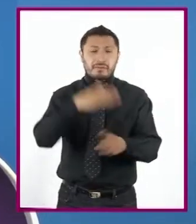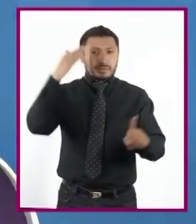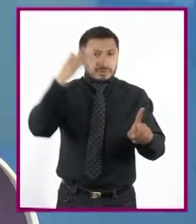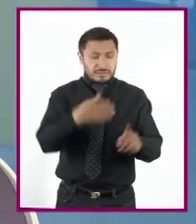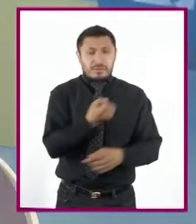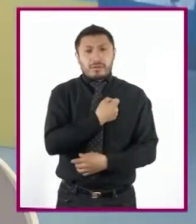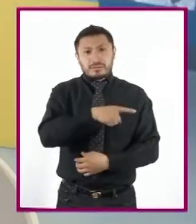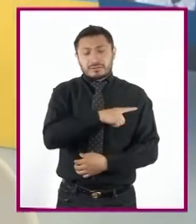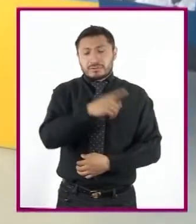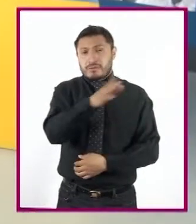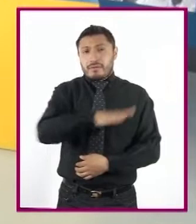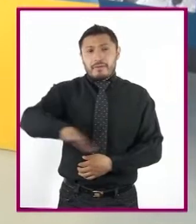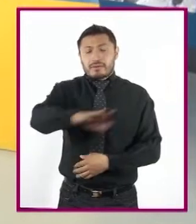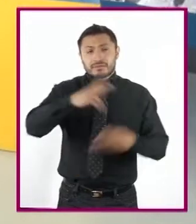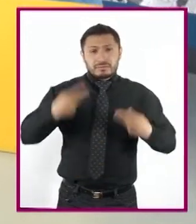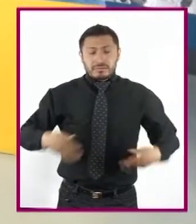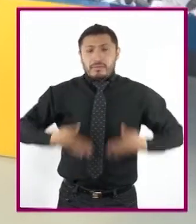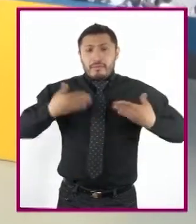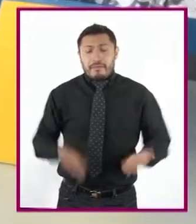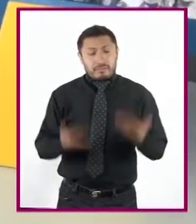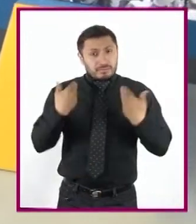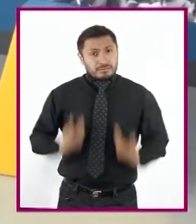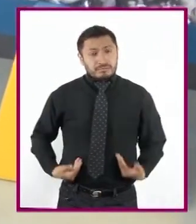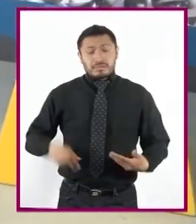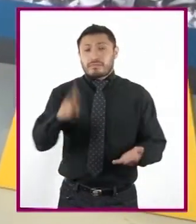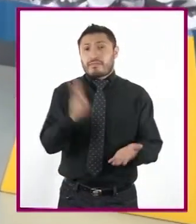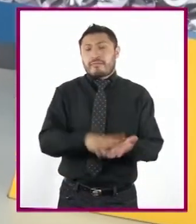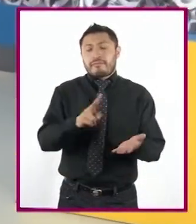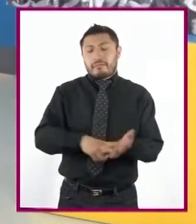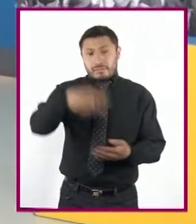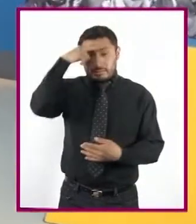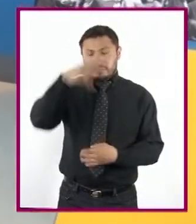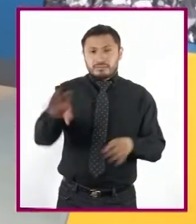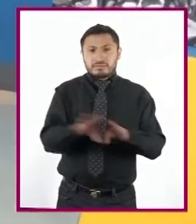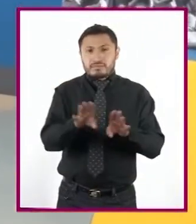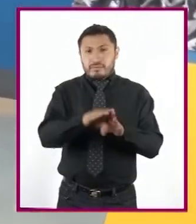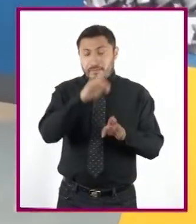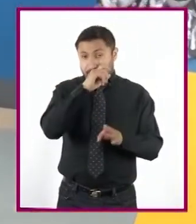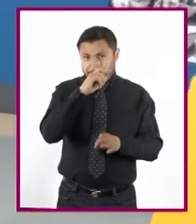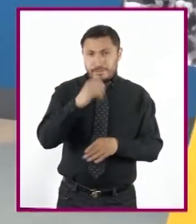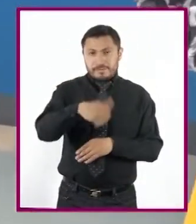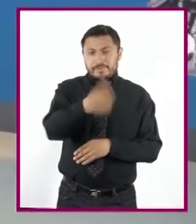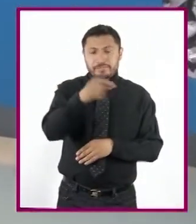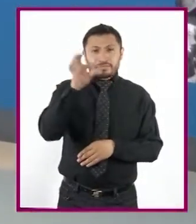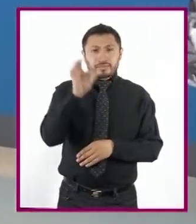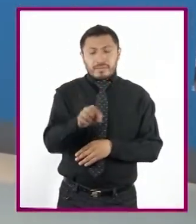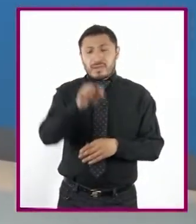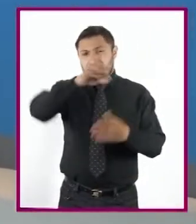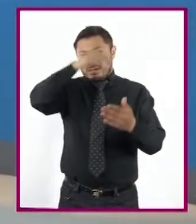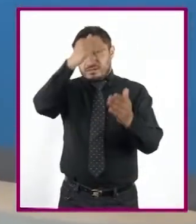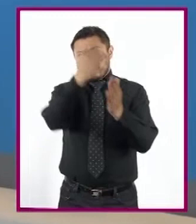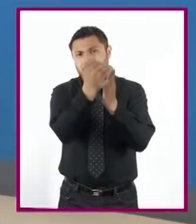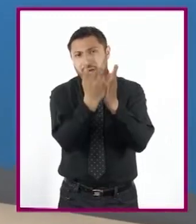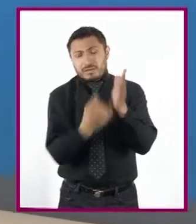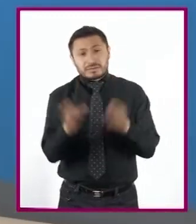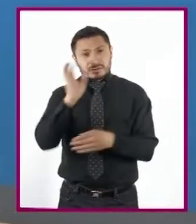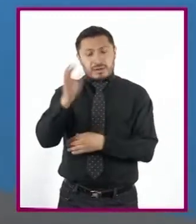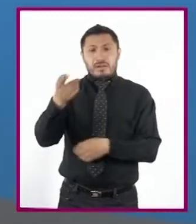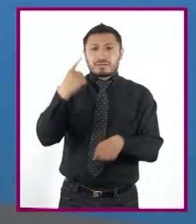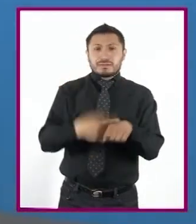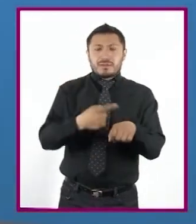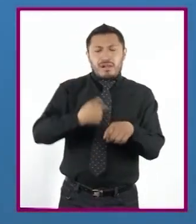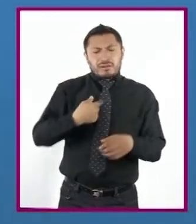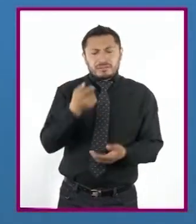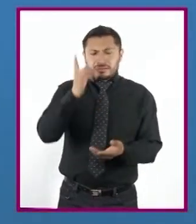que ha confiado en mí. El hecho de que los valores mexicanos bajaran bruscamente 11 puntos durante los días que la enfermedad me obligó a